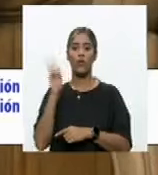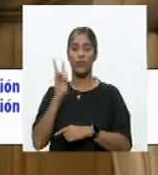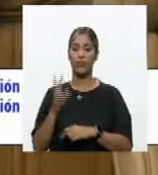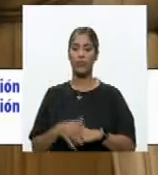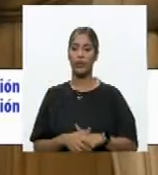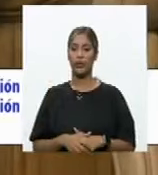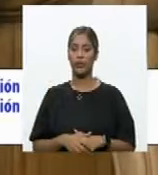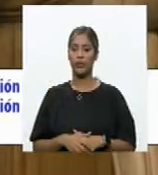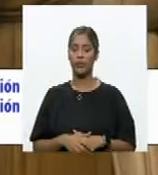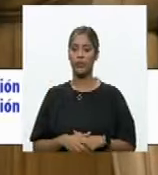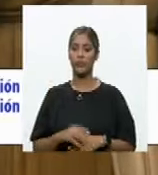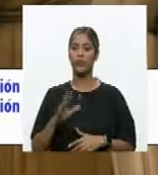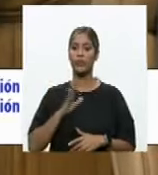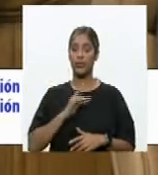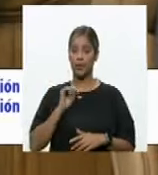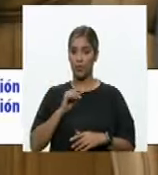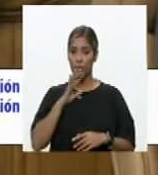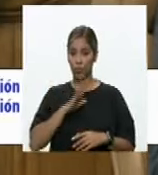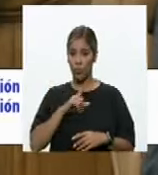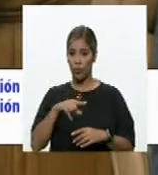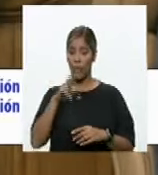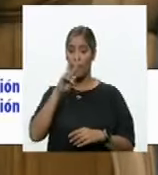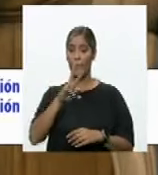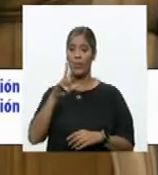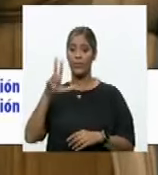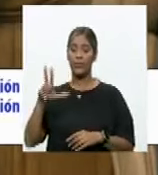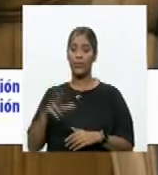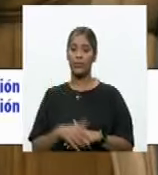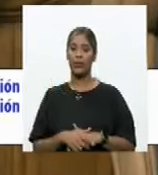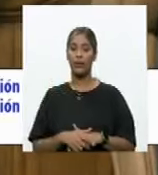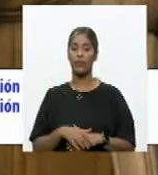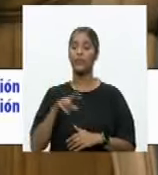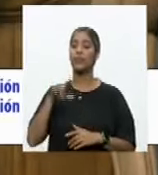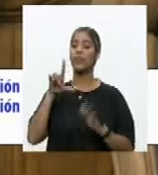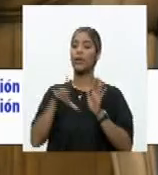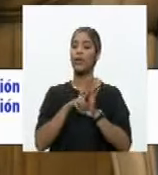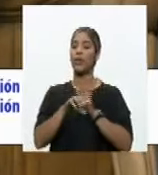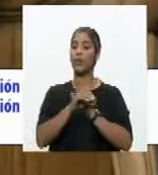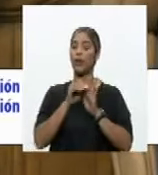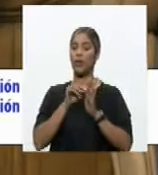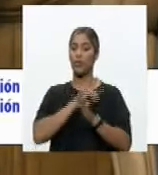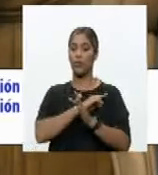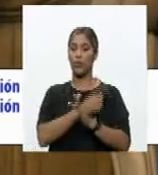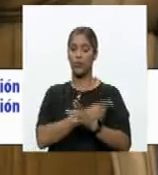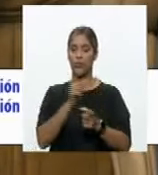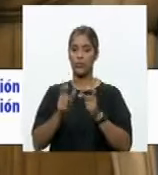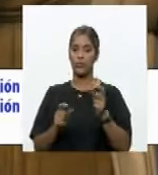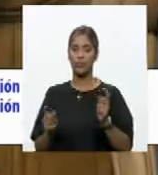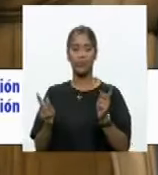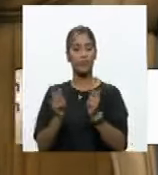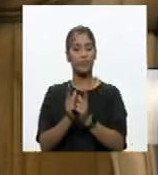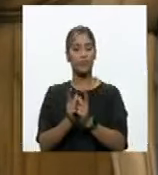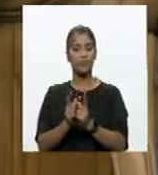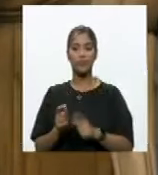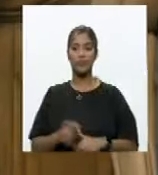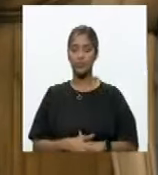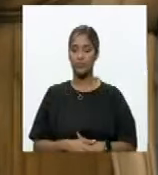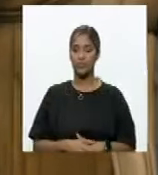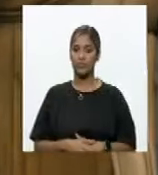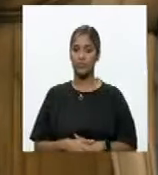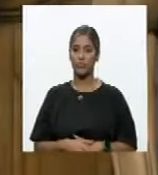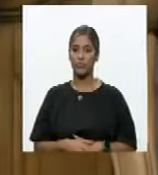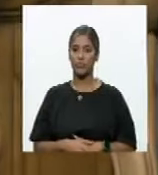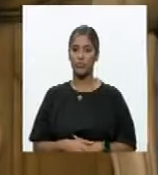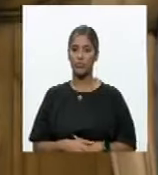Venezuela, en concordancia con el artículo 23 de la Ley Orgánica del Poder Poder Ciudadano. Es todo, ciudadano